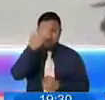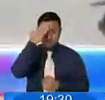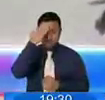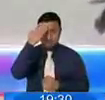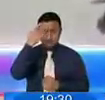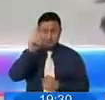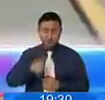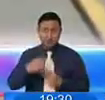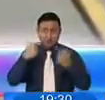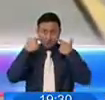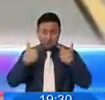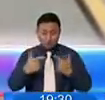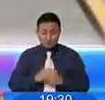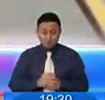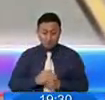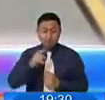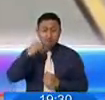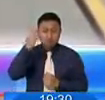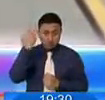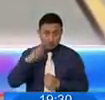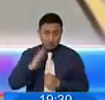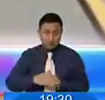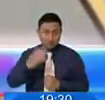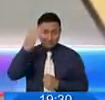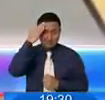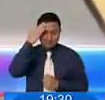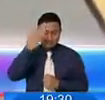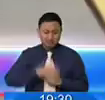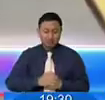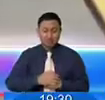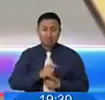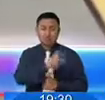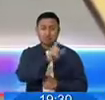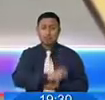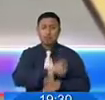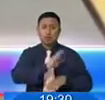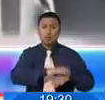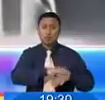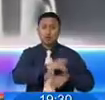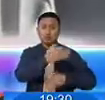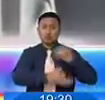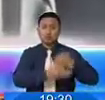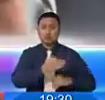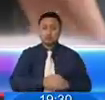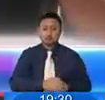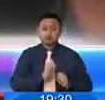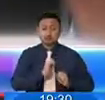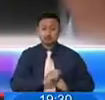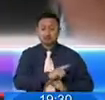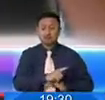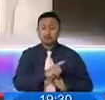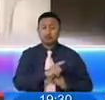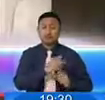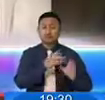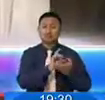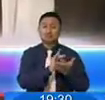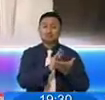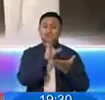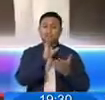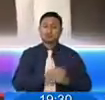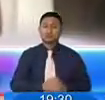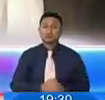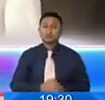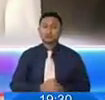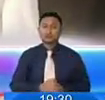en los próximos días habría novedades, los responsables podrían enfrentar a la justicia, incluso perder sus cargos. Ya está en